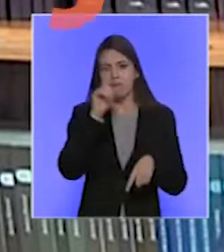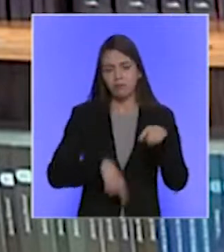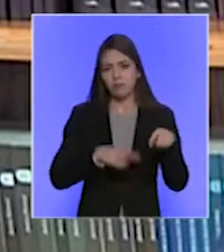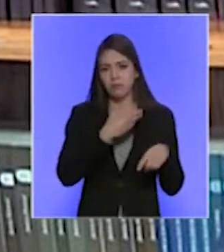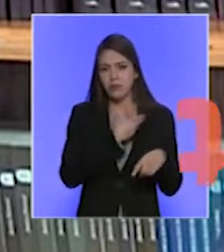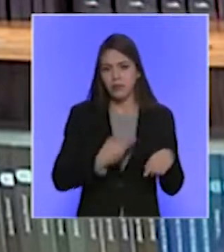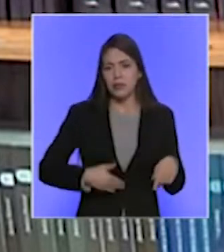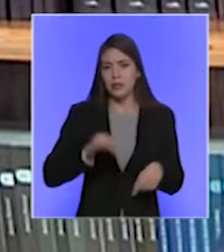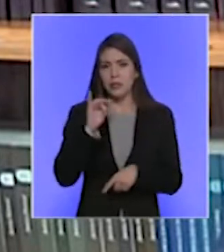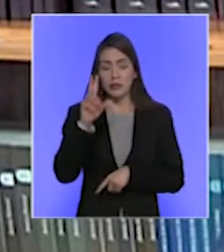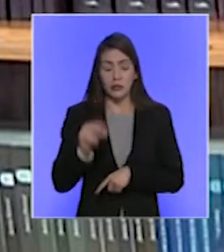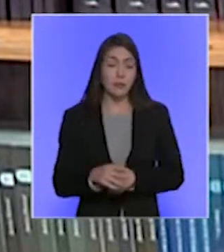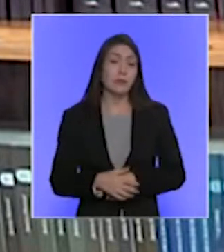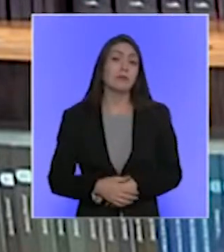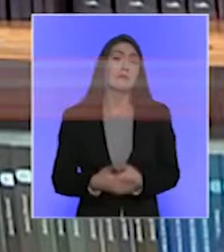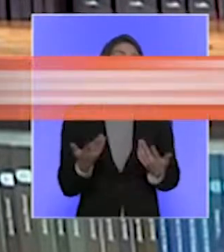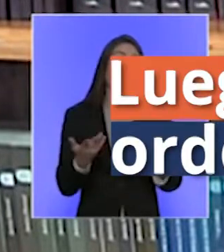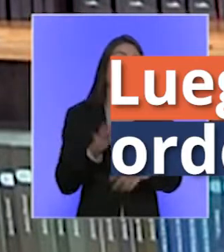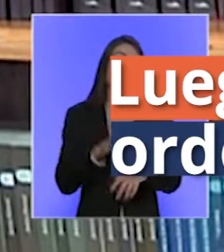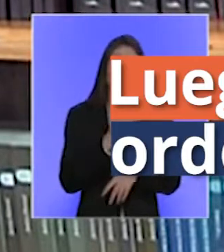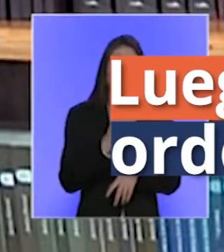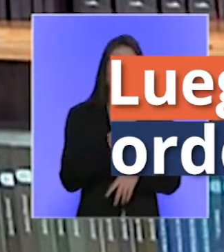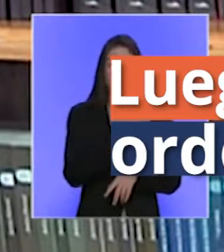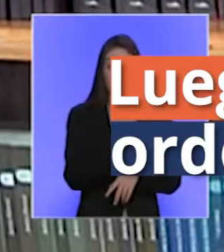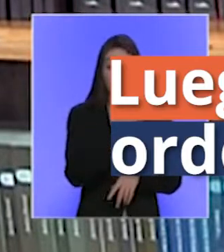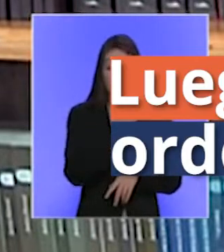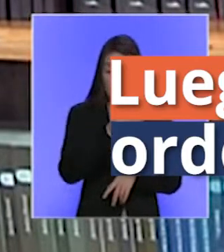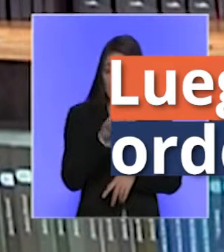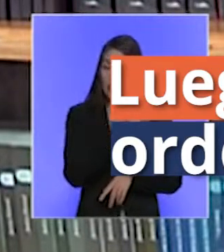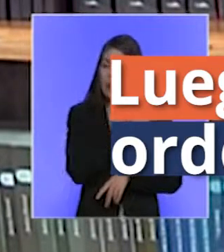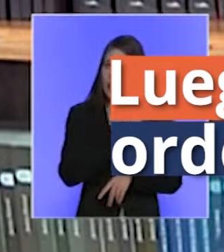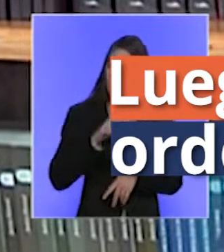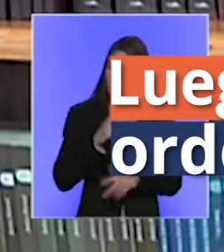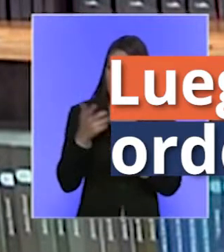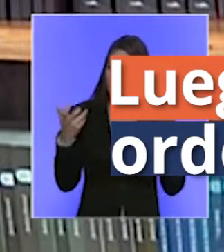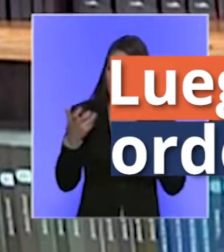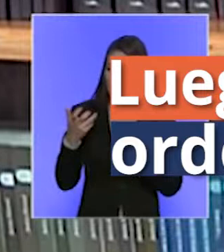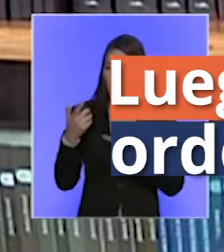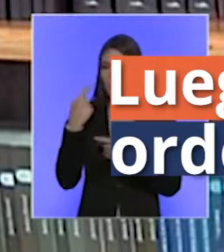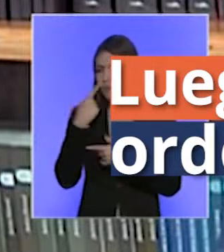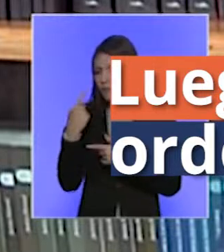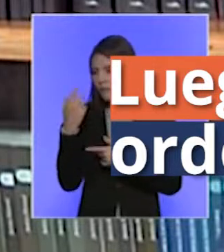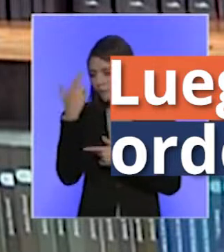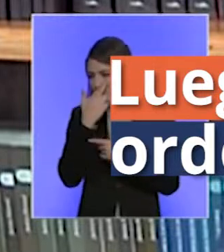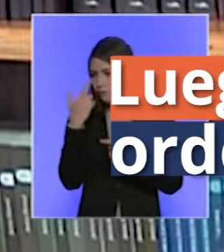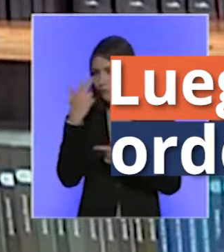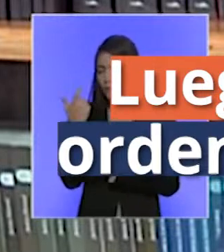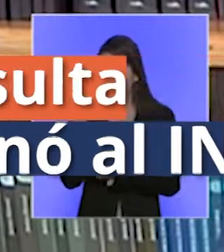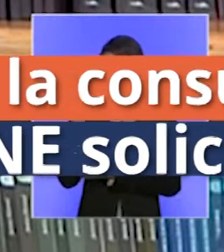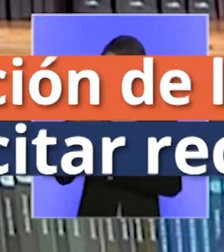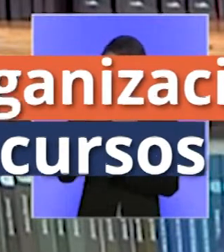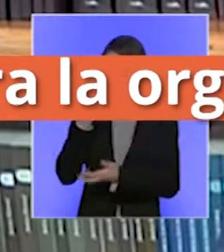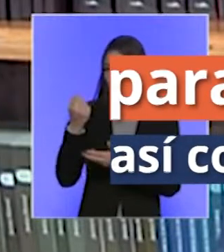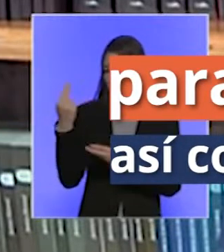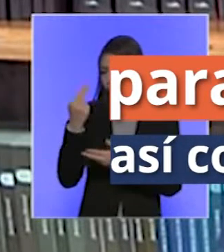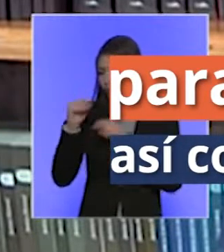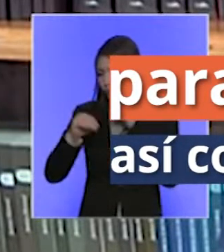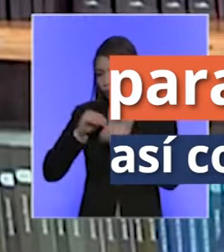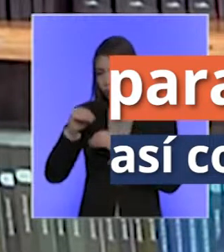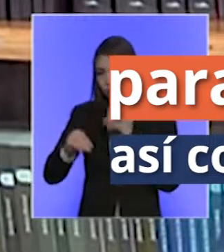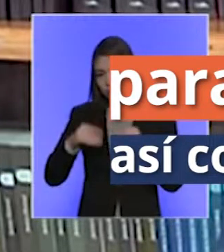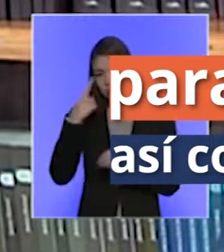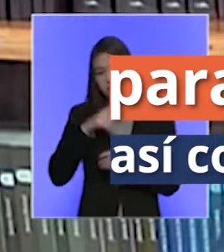la policía considera que line debe efectuar las adecuaciones presupuestales necesarias para garantizar el desarrollo